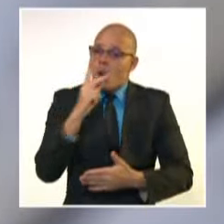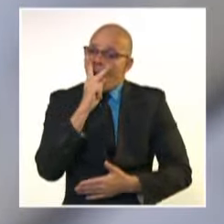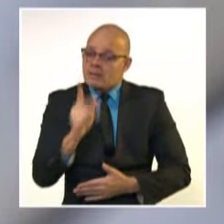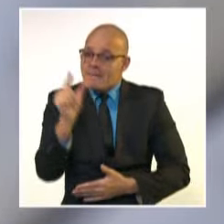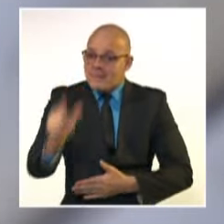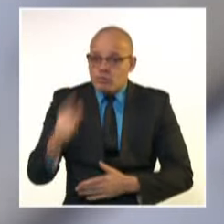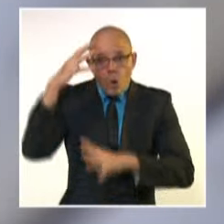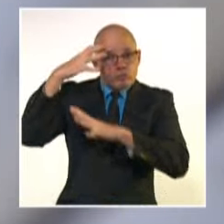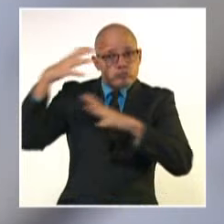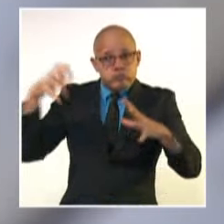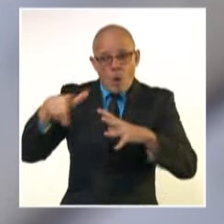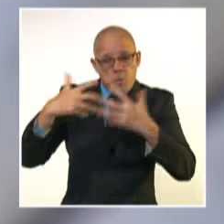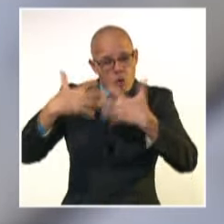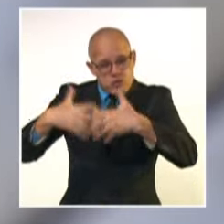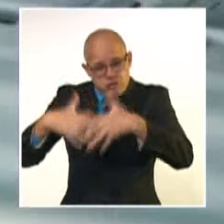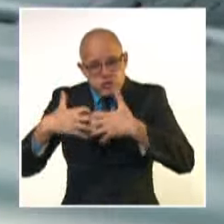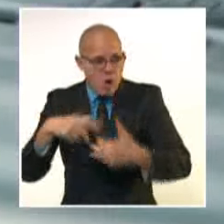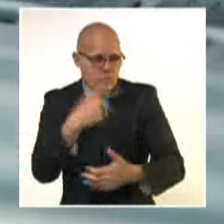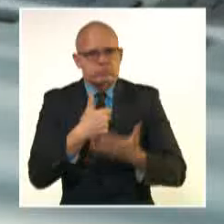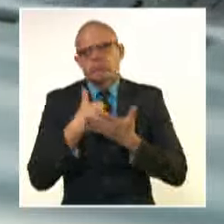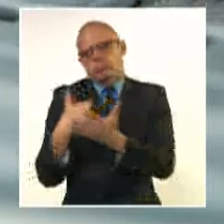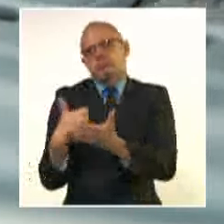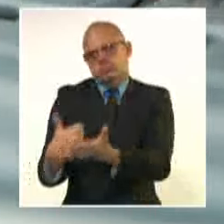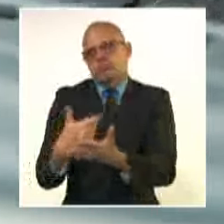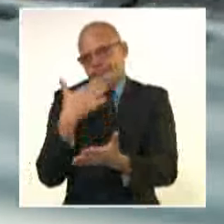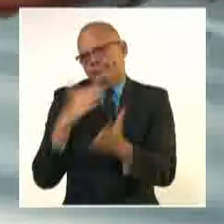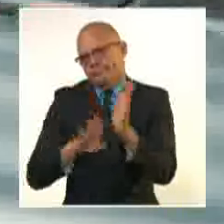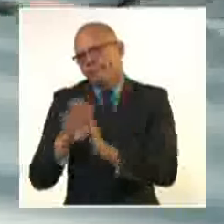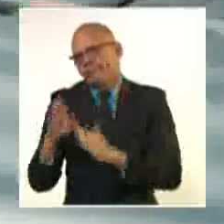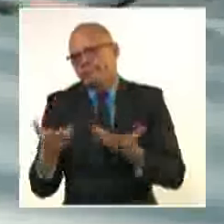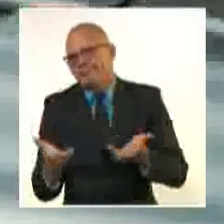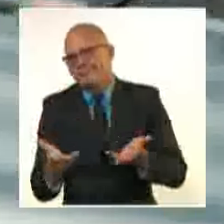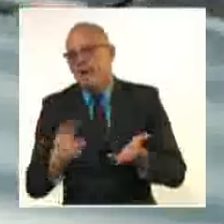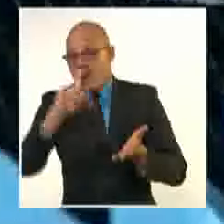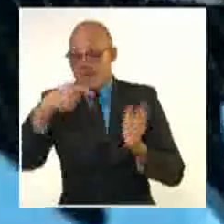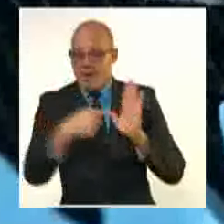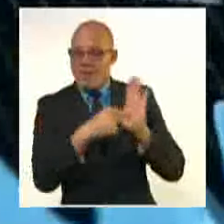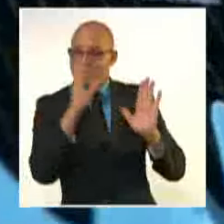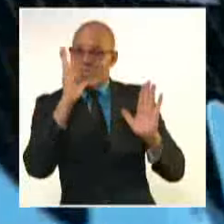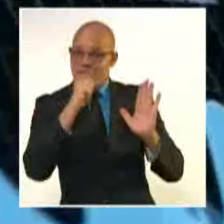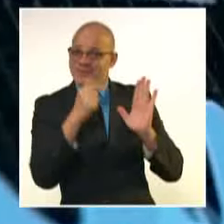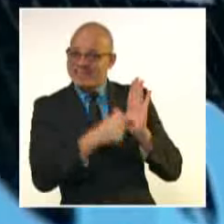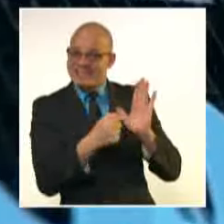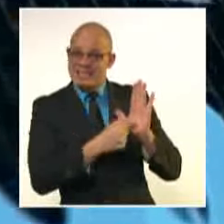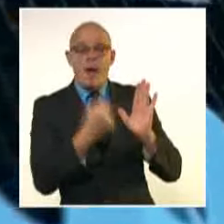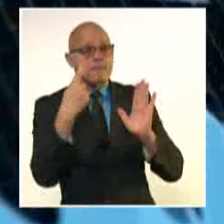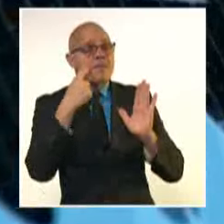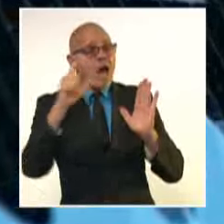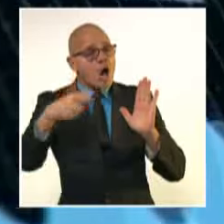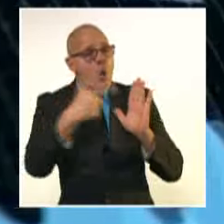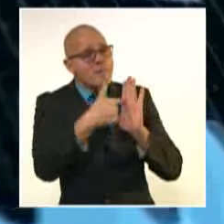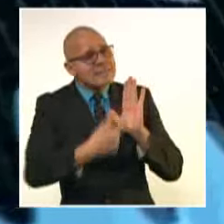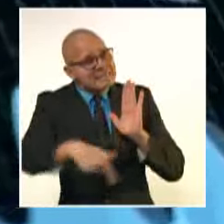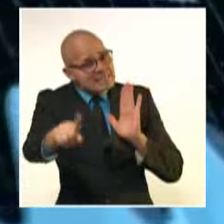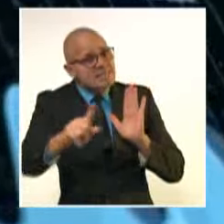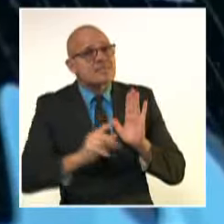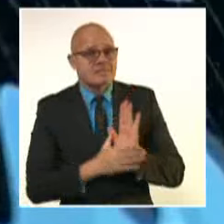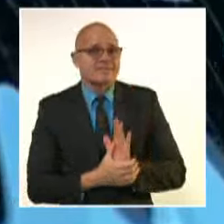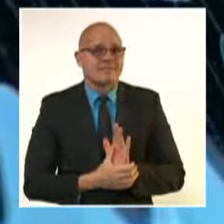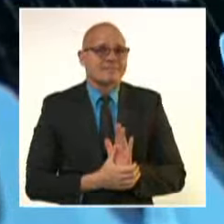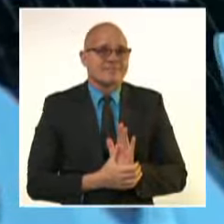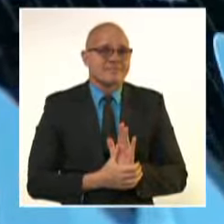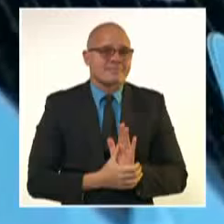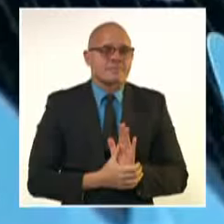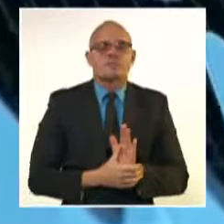contribuciones al avance de la ciencia en el país. Que lo legislado pase del documento a la aplicación. Ese es el mayor reto de la ley.